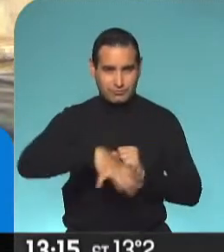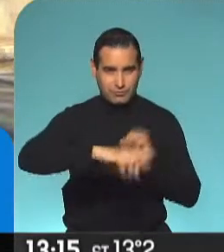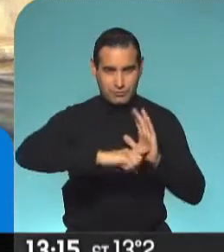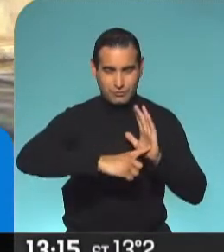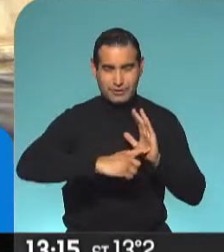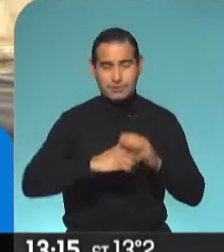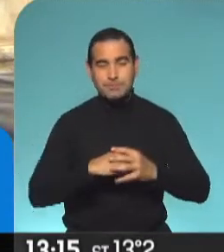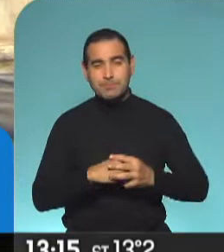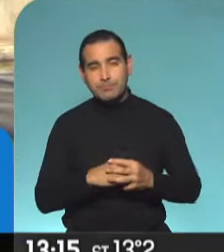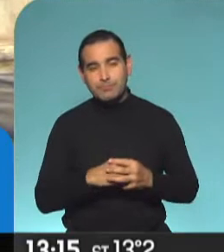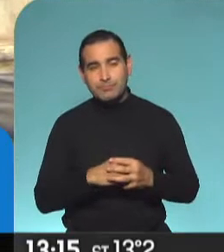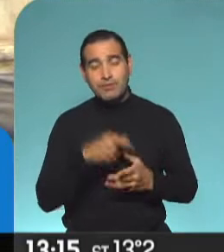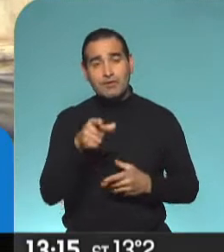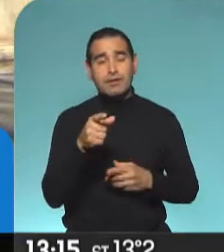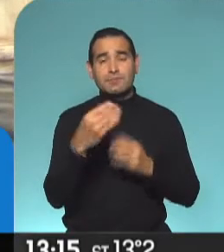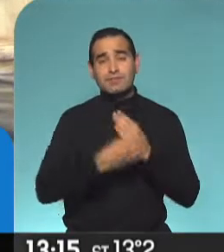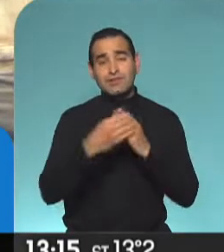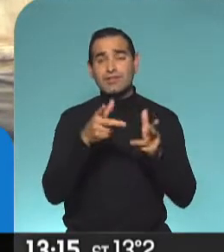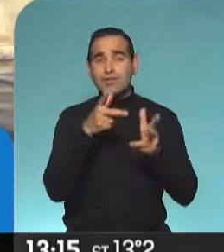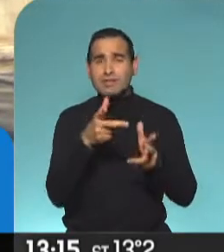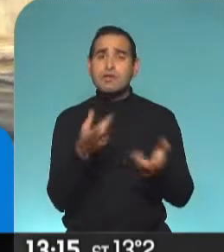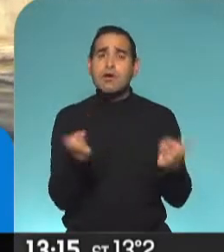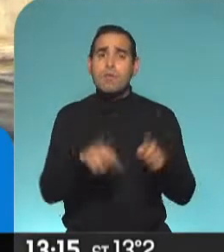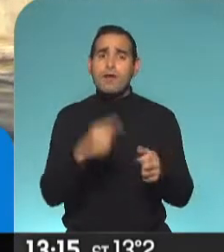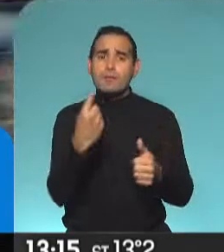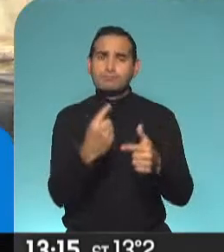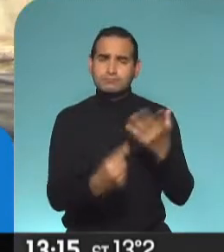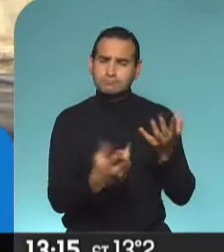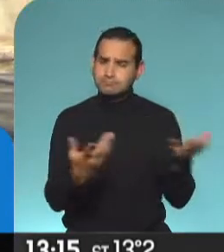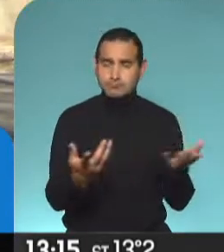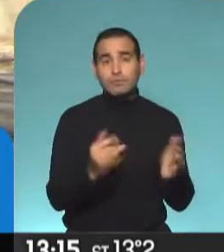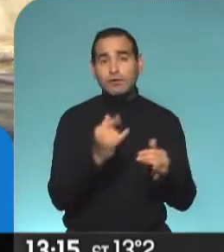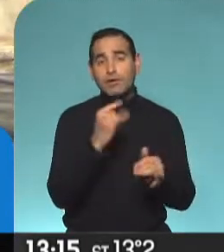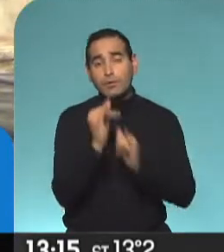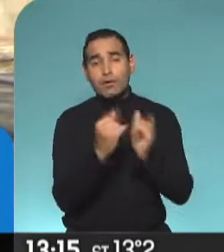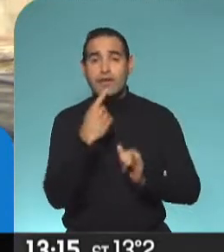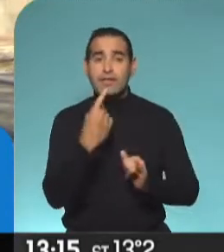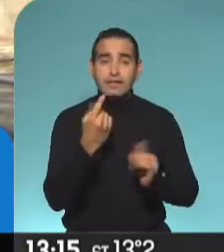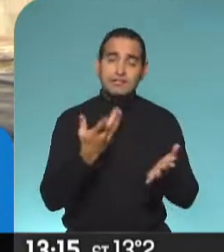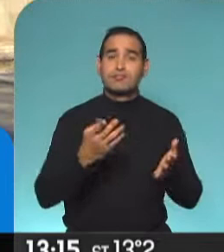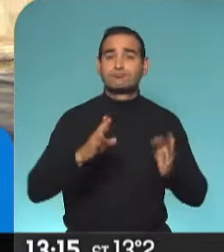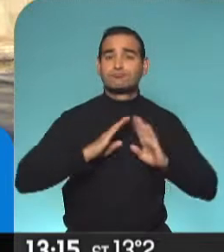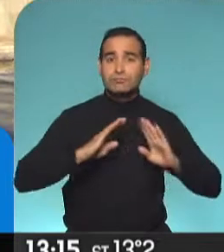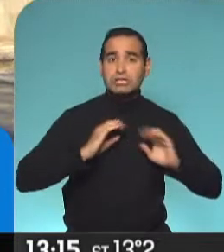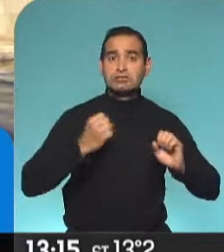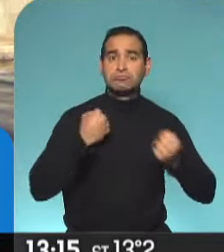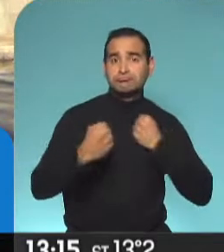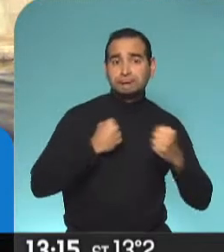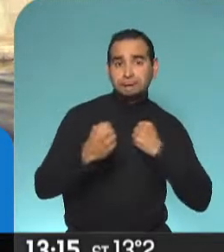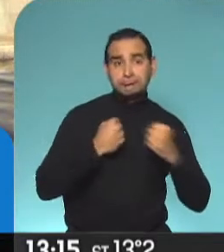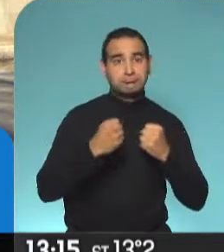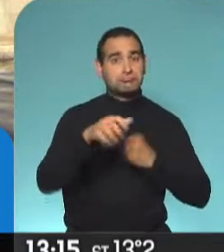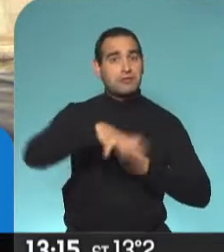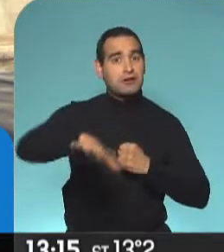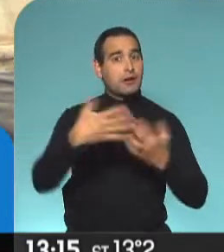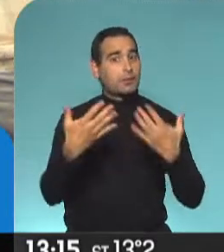aires anticipó la vuelta de algunas cosas como por ejemplo las actividades físicas al aire libre también